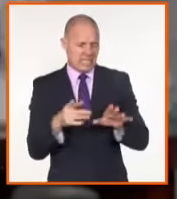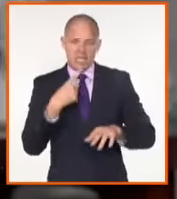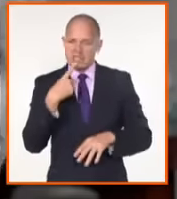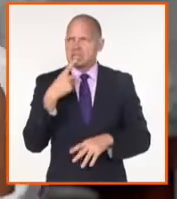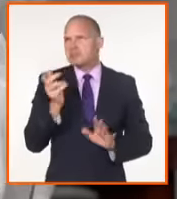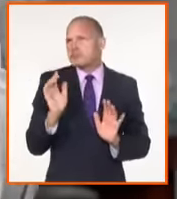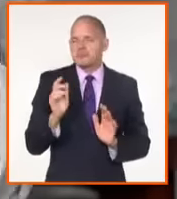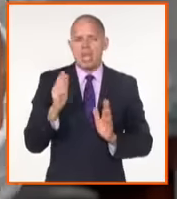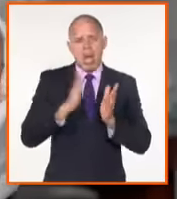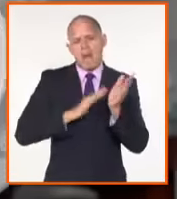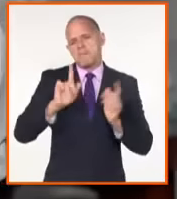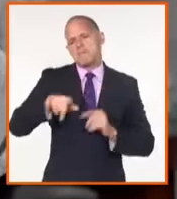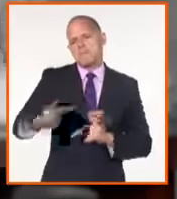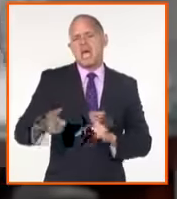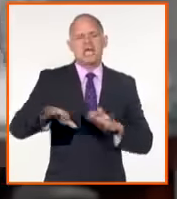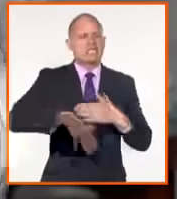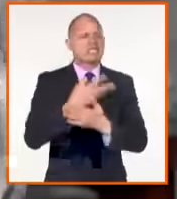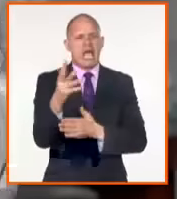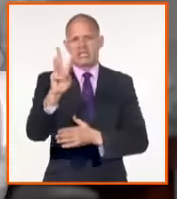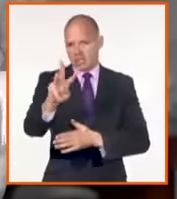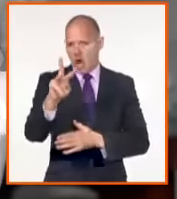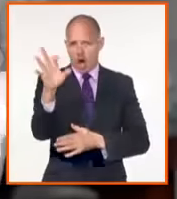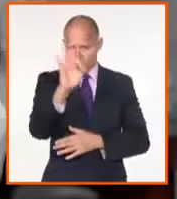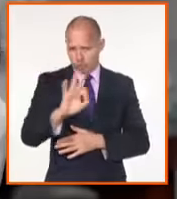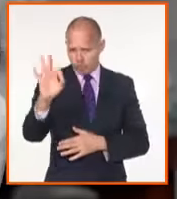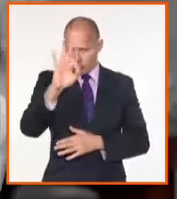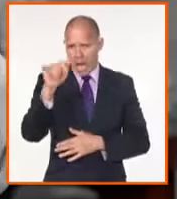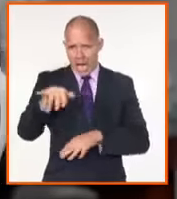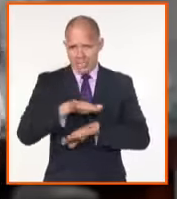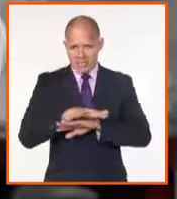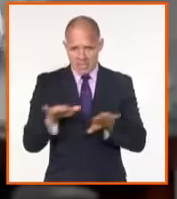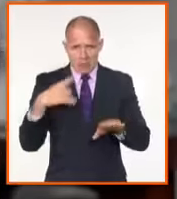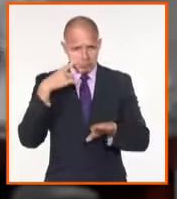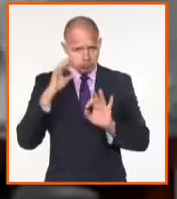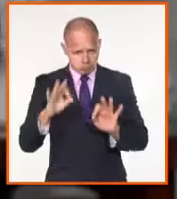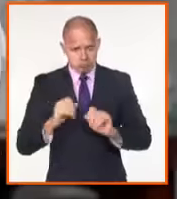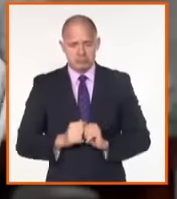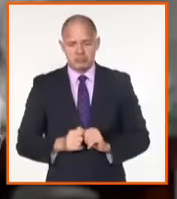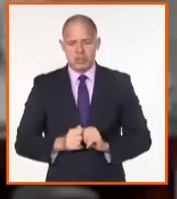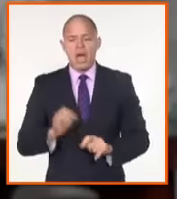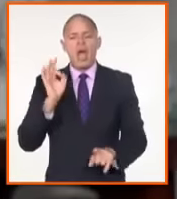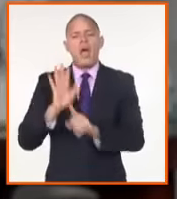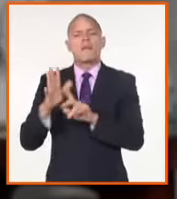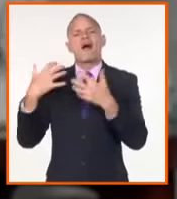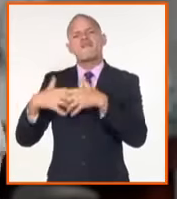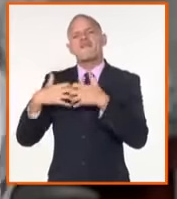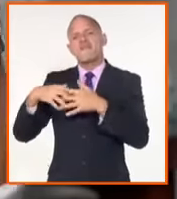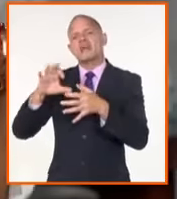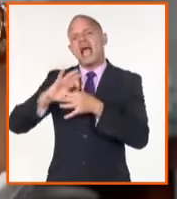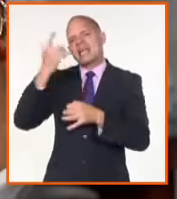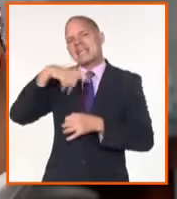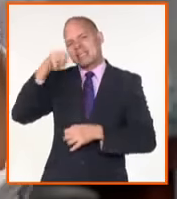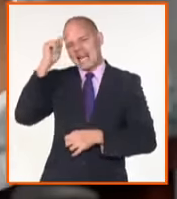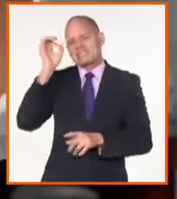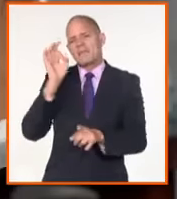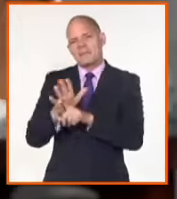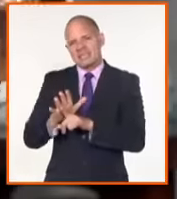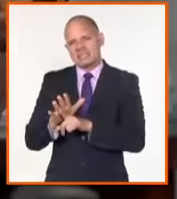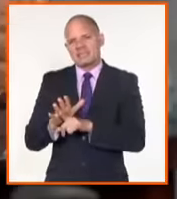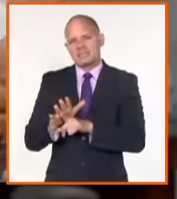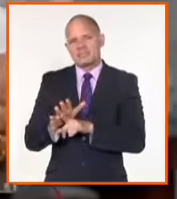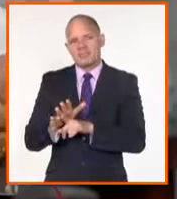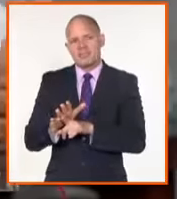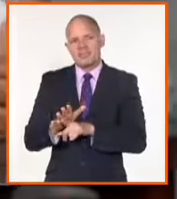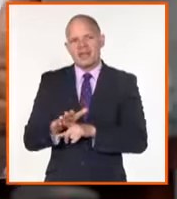octubre, en el gas debe entrar, vamos a tener una situación mejor. Y mucha gente dice, ¿por qué damos fecha si dependemos de